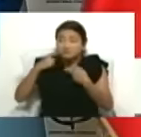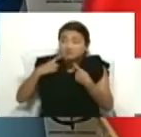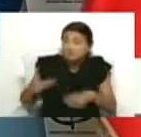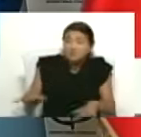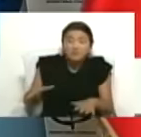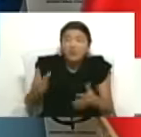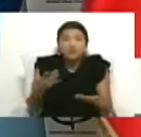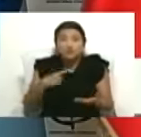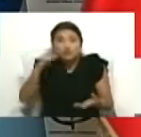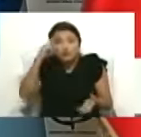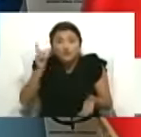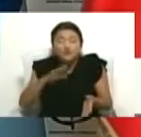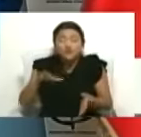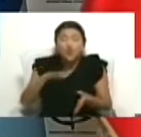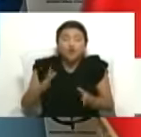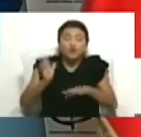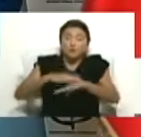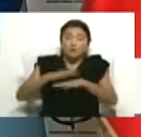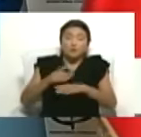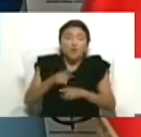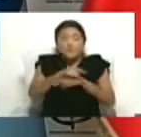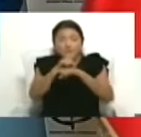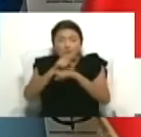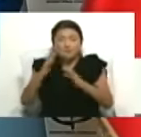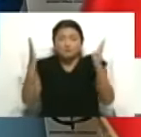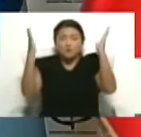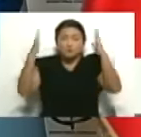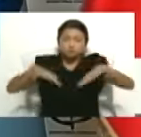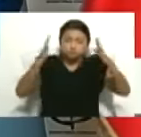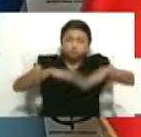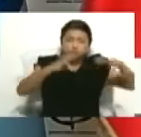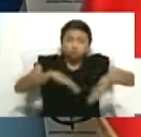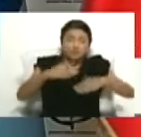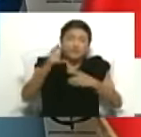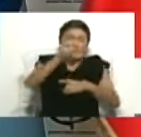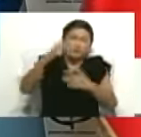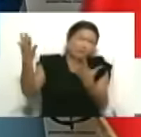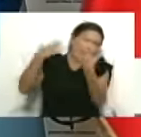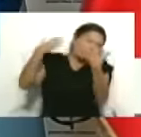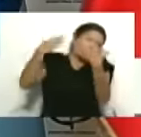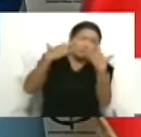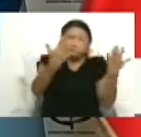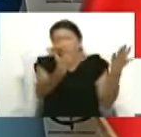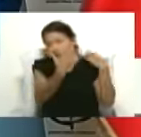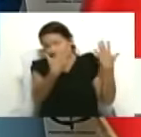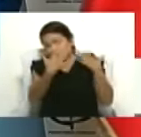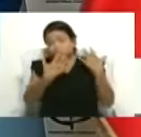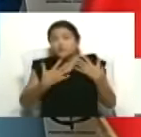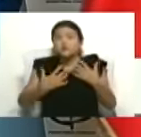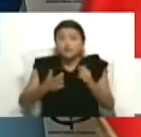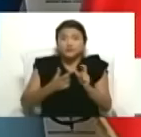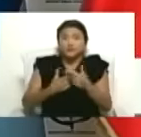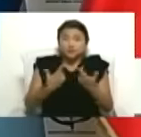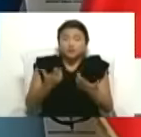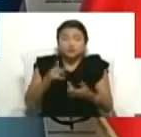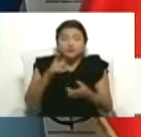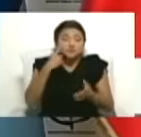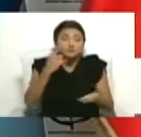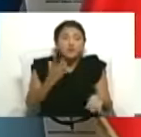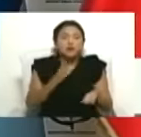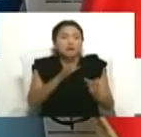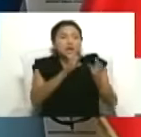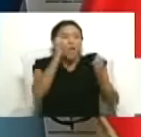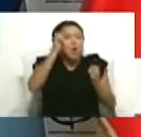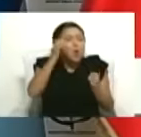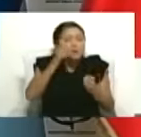dejados por los bombardeos indiscriminados. Todo con el visto bueno de Estados Unidos y Europa.